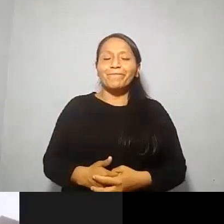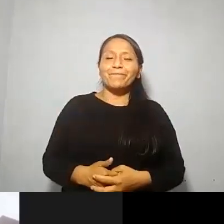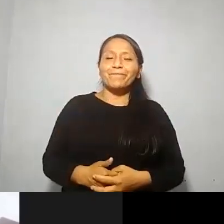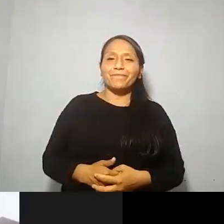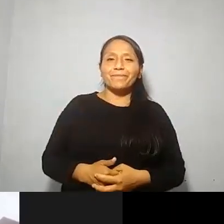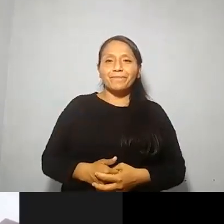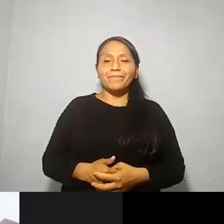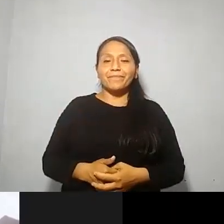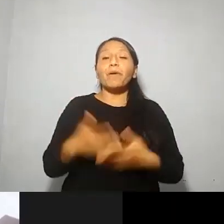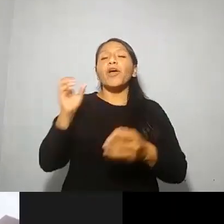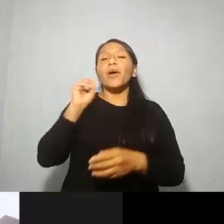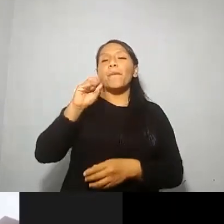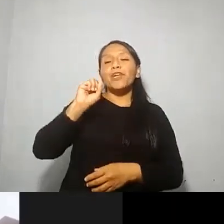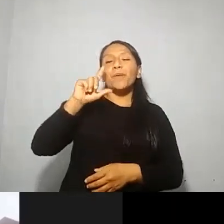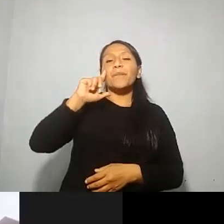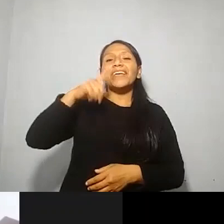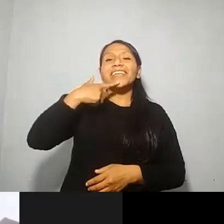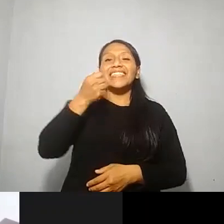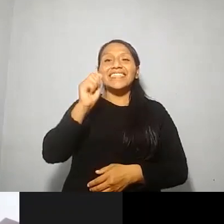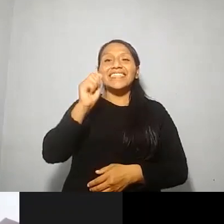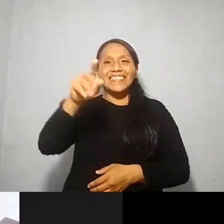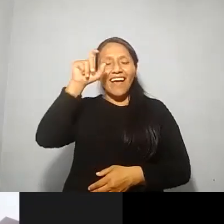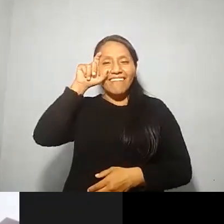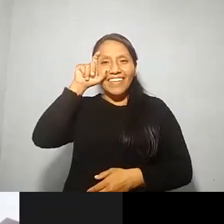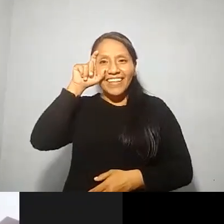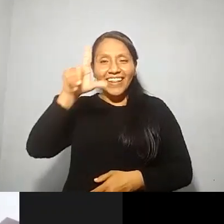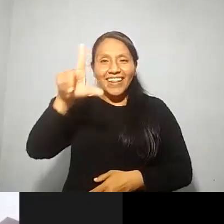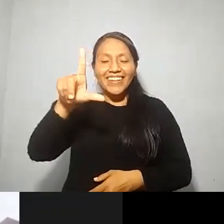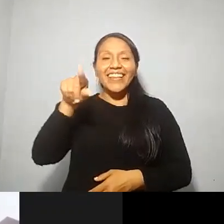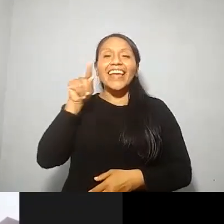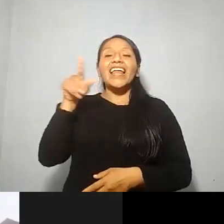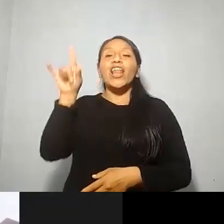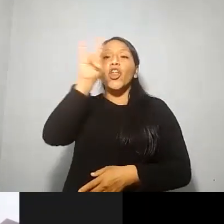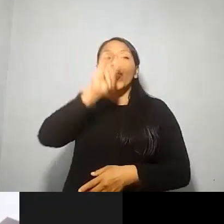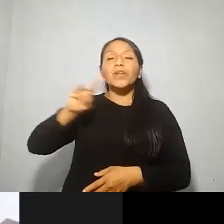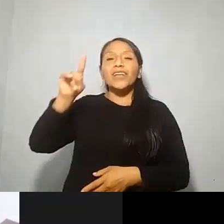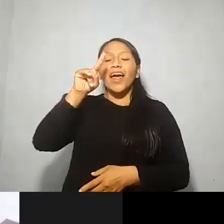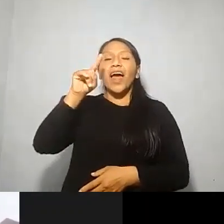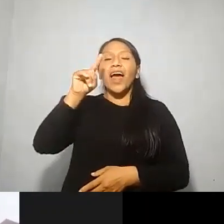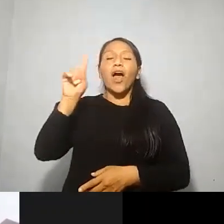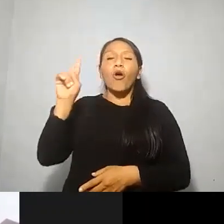Pues mi nombre es Isabel, soy de la Universidad Autónoma de México.